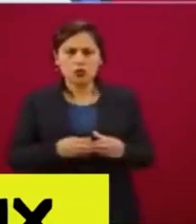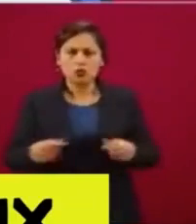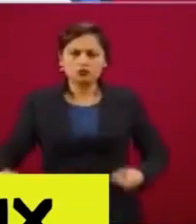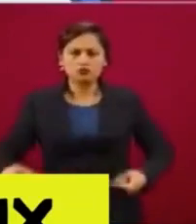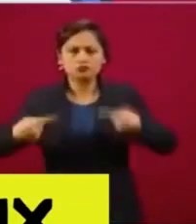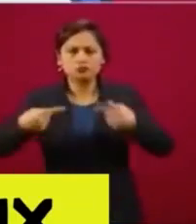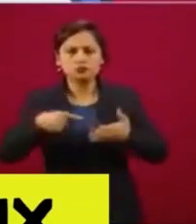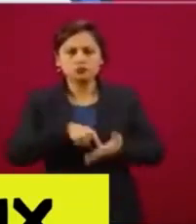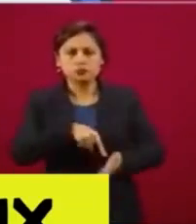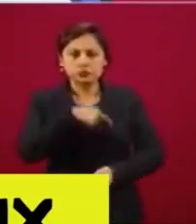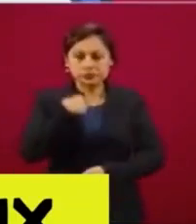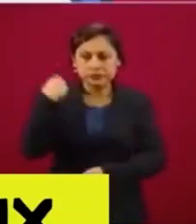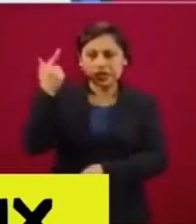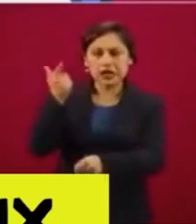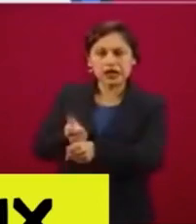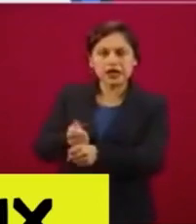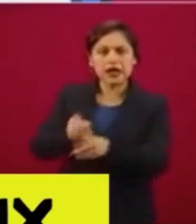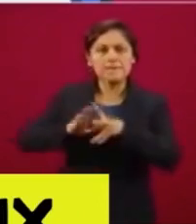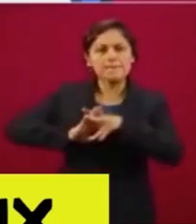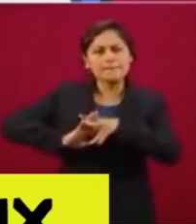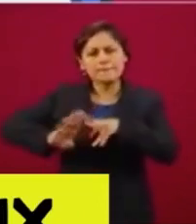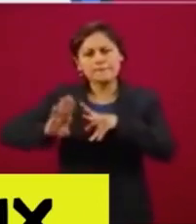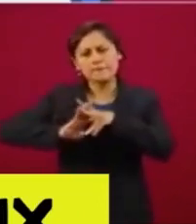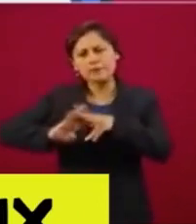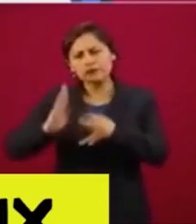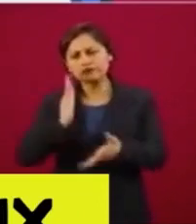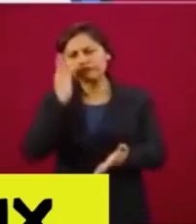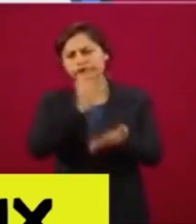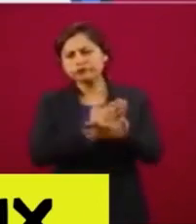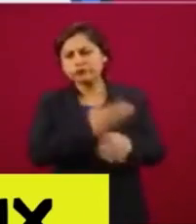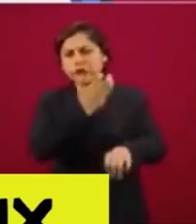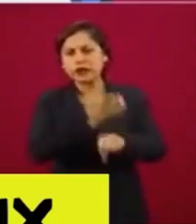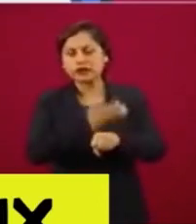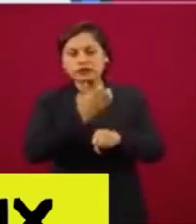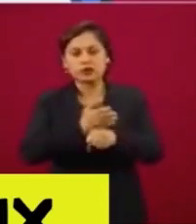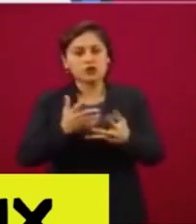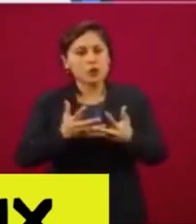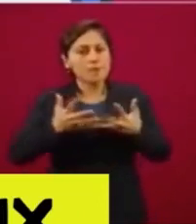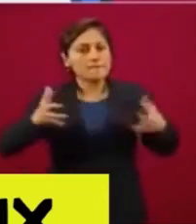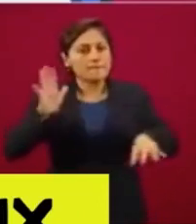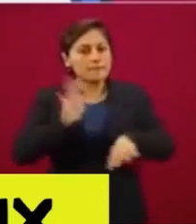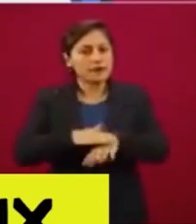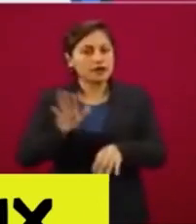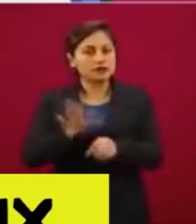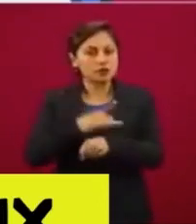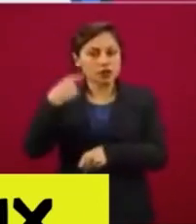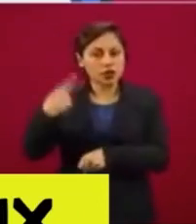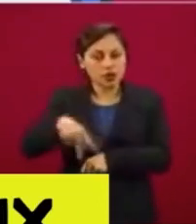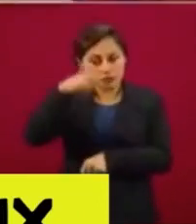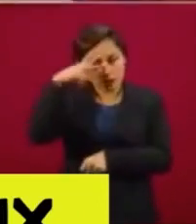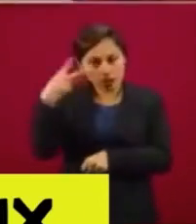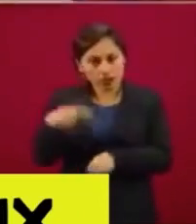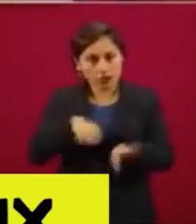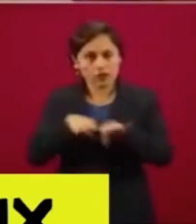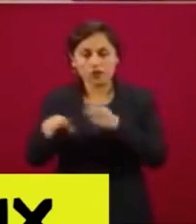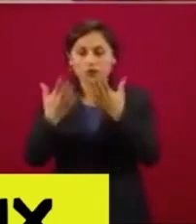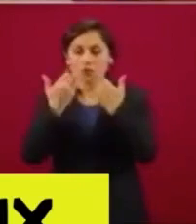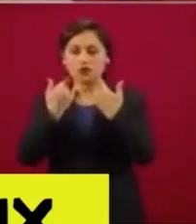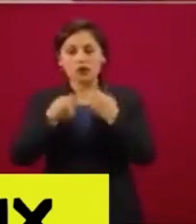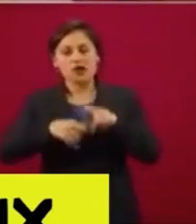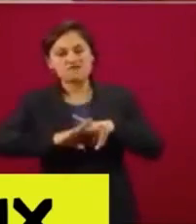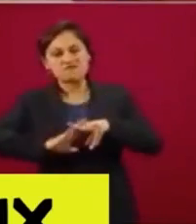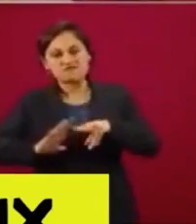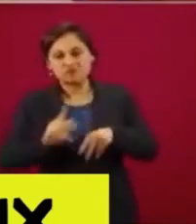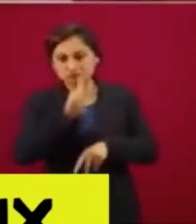subrayar la altísima migración masiva de mexicanos hacia Estados Unidos si se profundiza la crisis de desempleo e inseguridad.